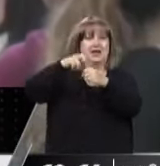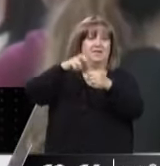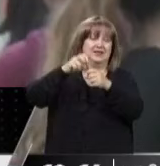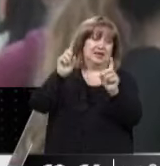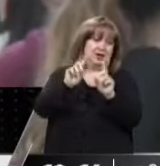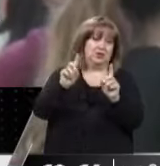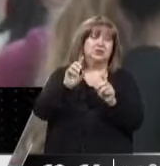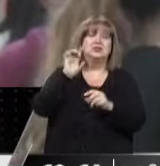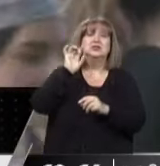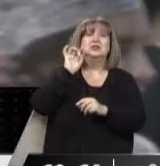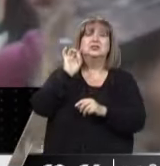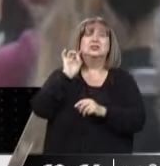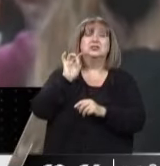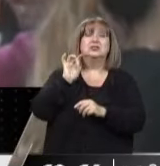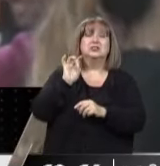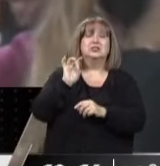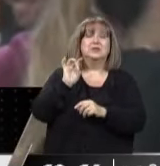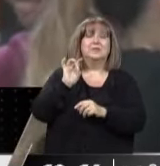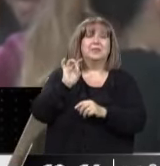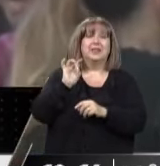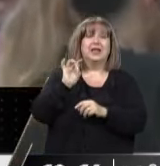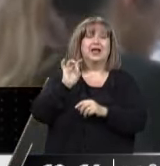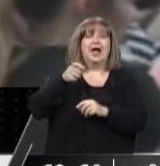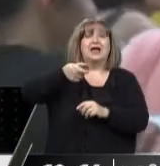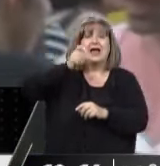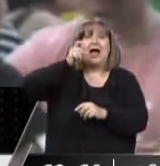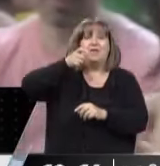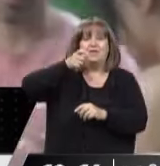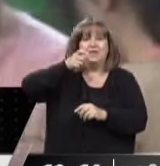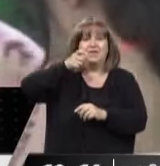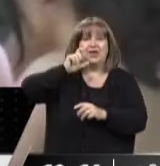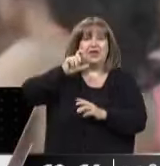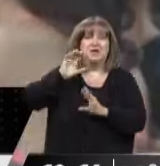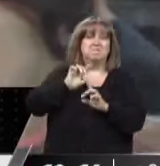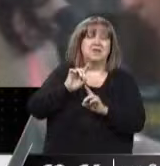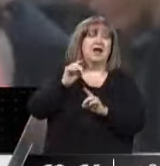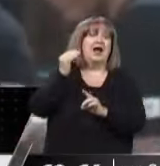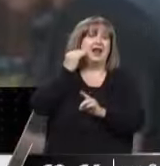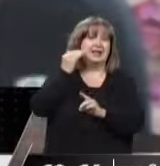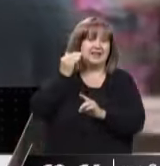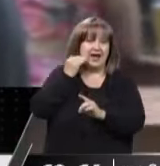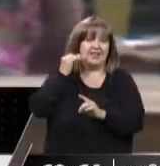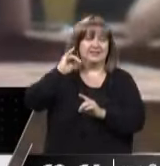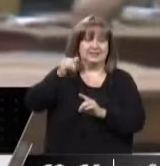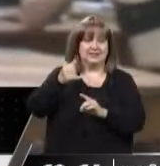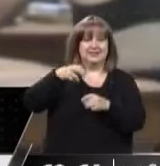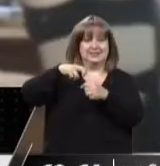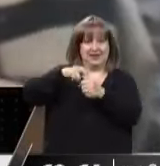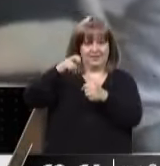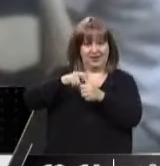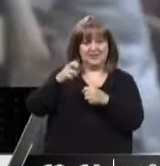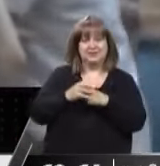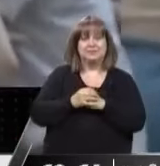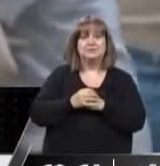haber café para el de las 7 de la mañana, pero sí buena cerveza para el de las 4 de la tarde, por ejemplo. Y para el lunes sí, previo. Exactamente. Es así,